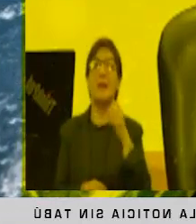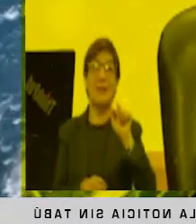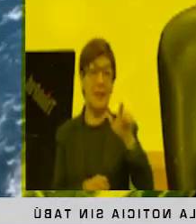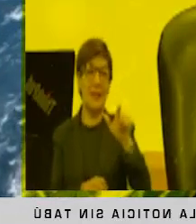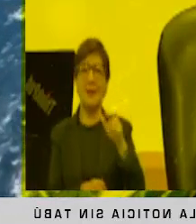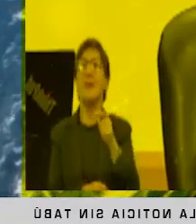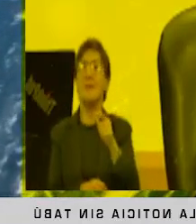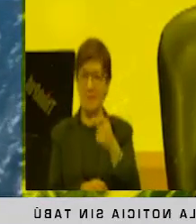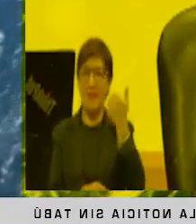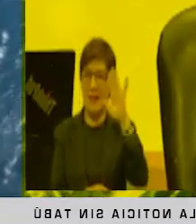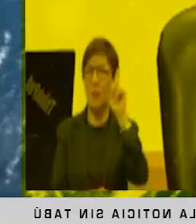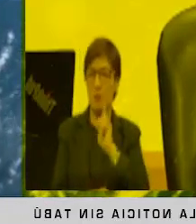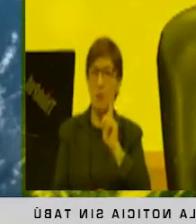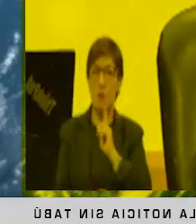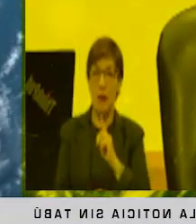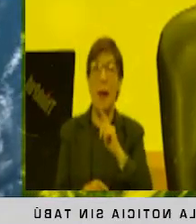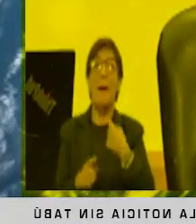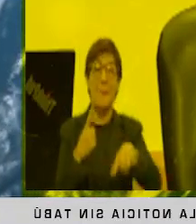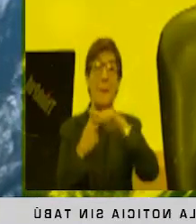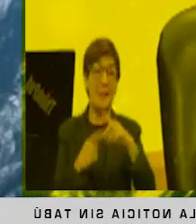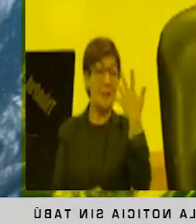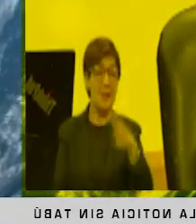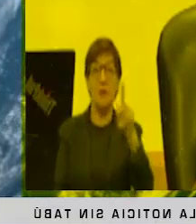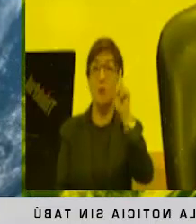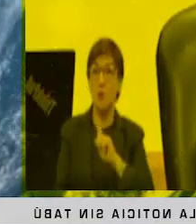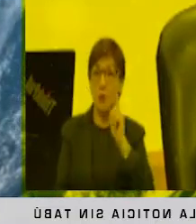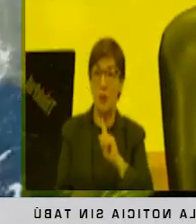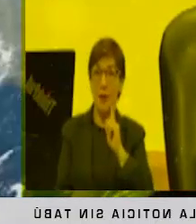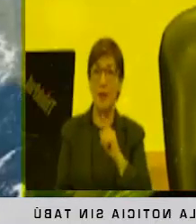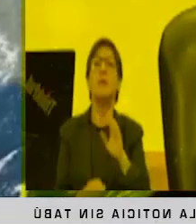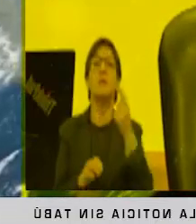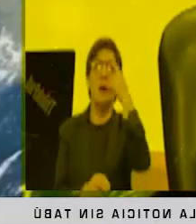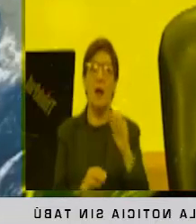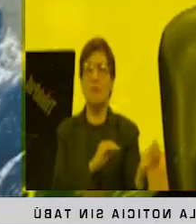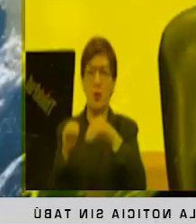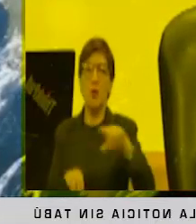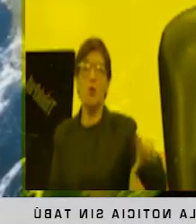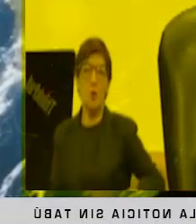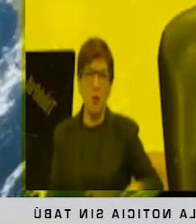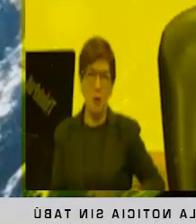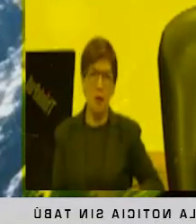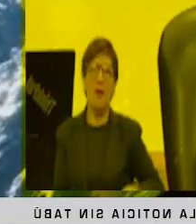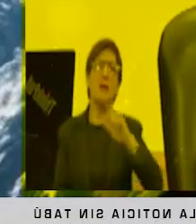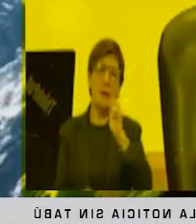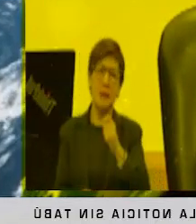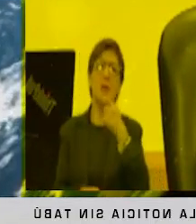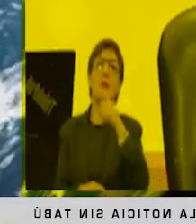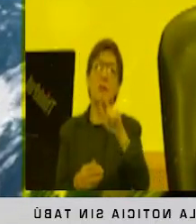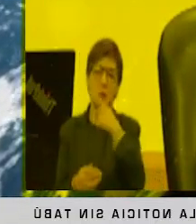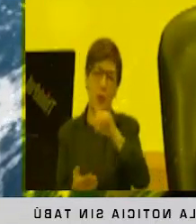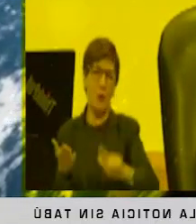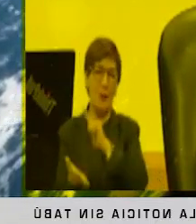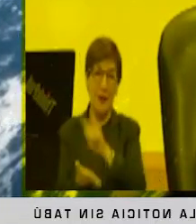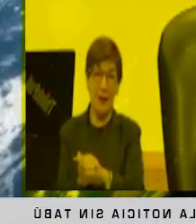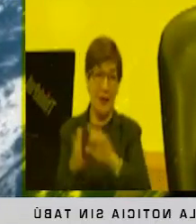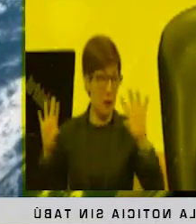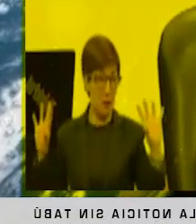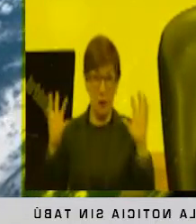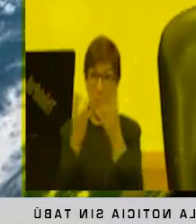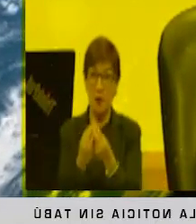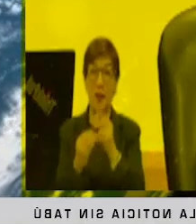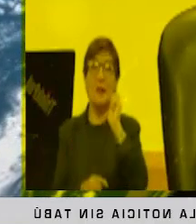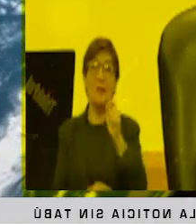diseño Y esa es la conformación del Consejo general Y aquel consejero o consejera que no estemos dispuestos a escuchar a todos los partidos